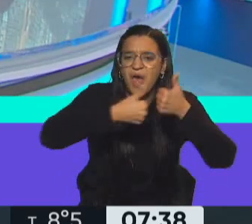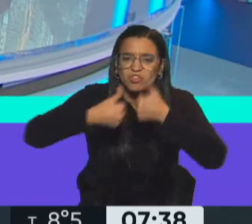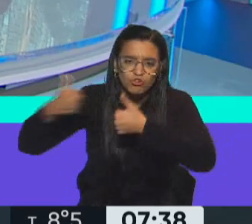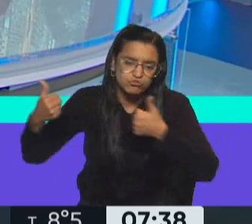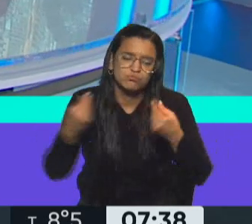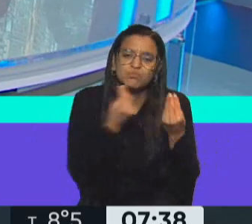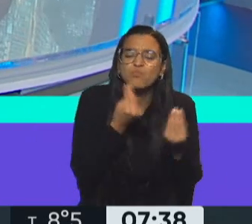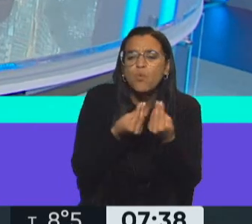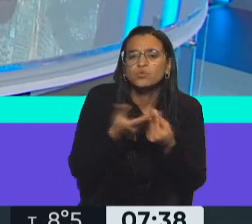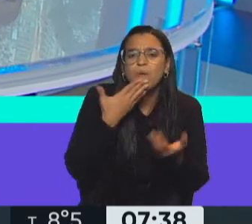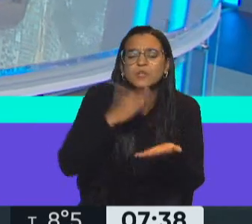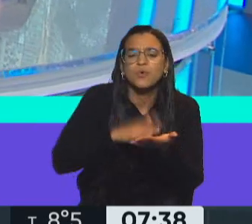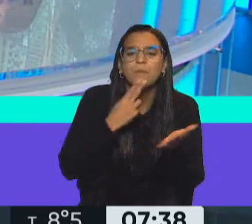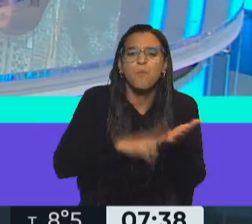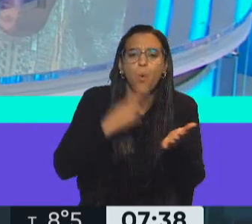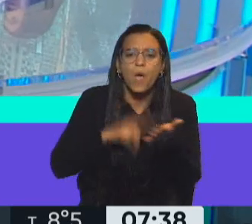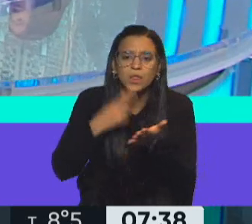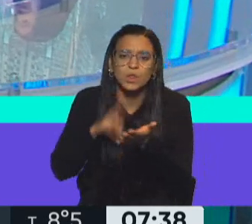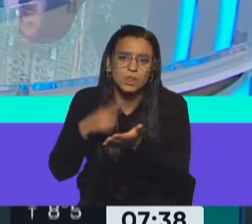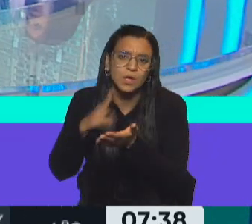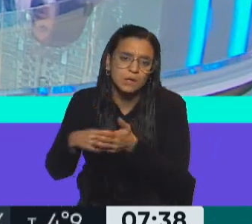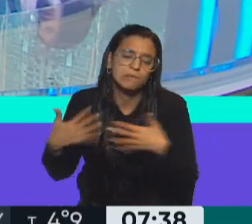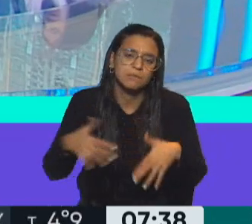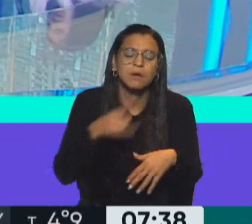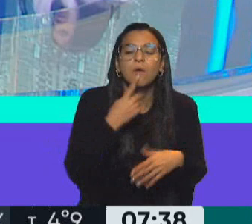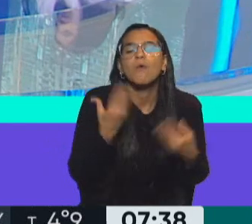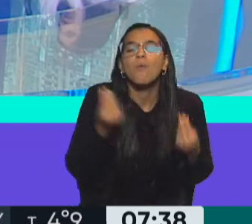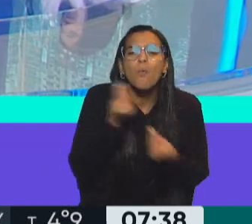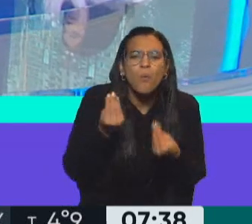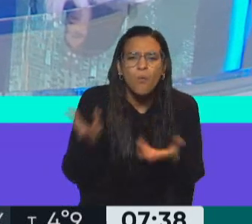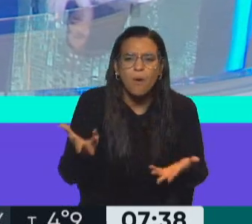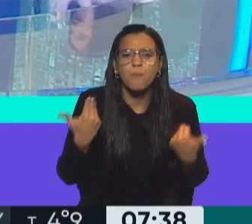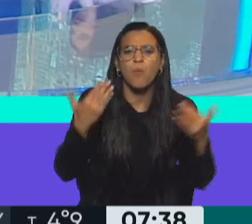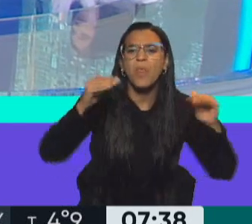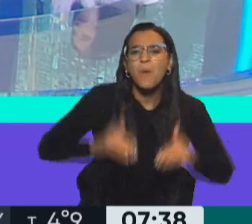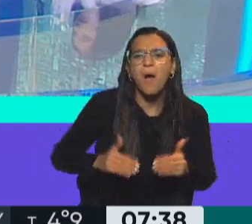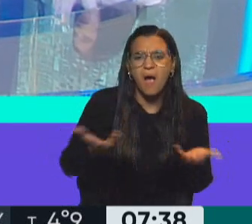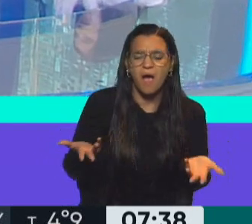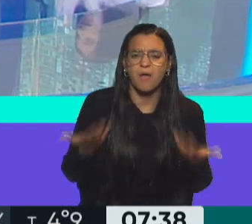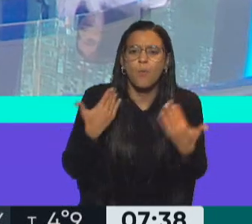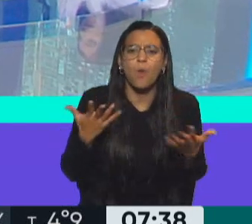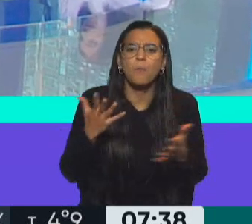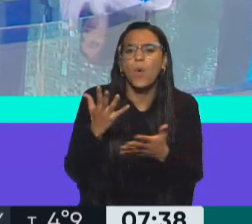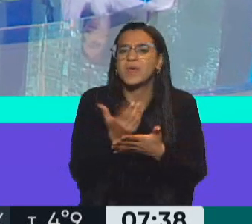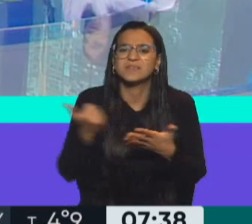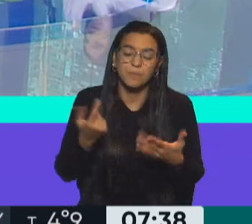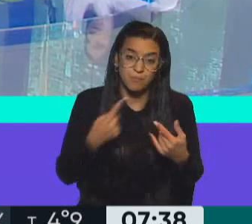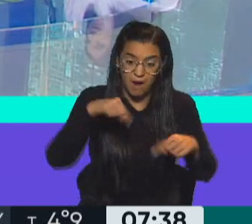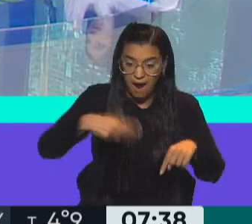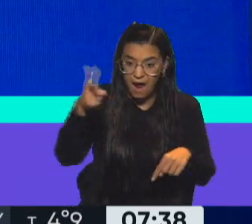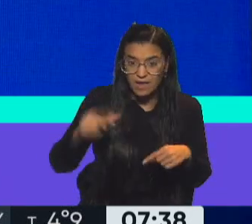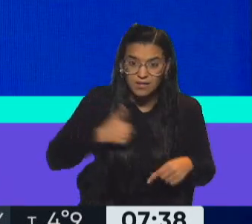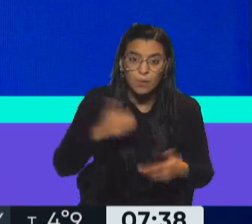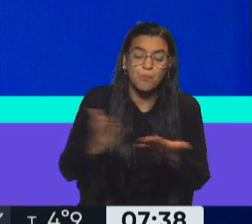¿Qué tipo de impuestos, Flor, podríamos pensar que se pueden bajar o que se pueden suprimir? Digo, en una Argentina en la que varios